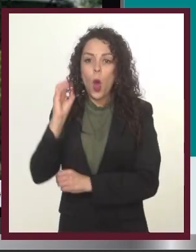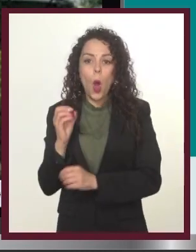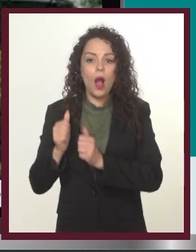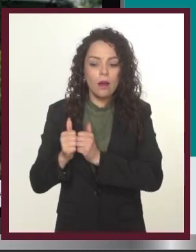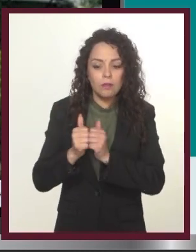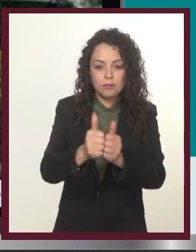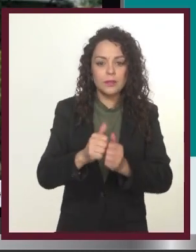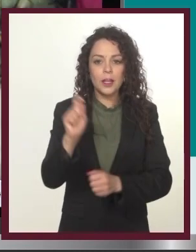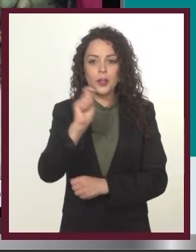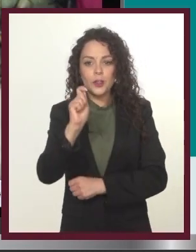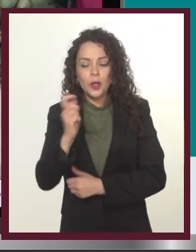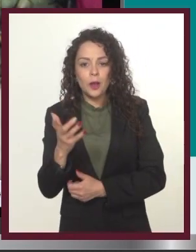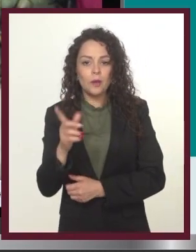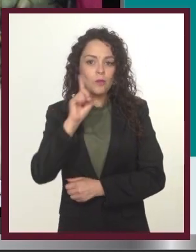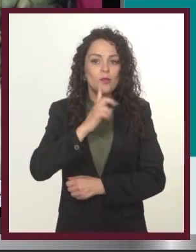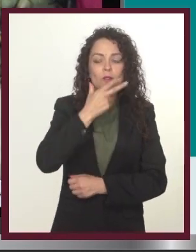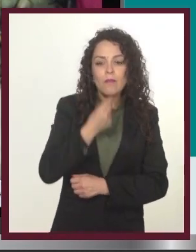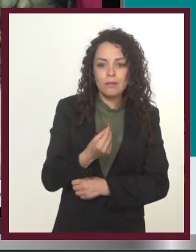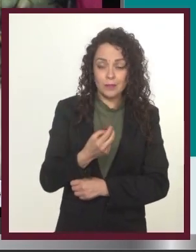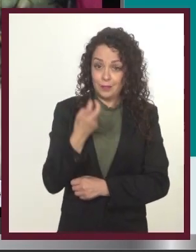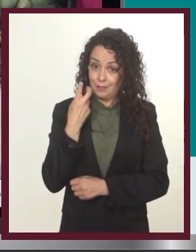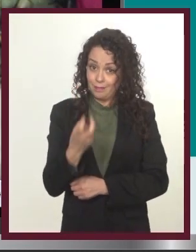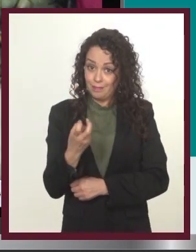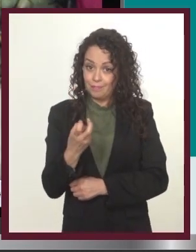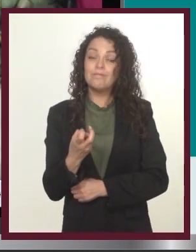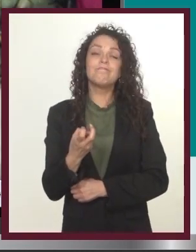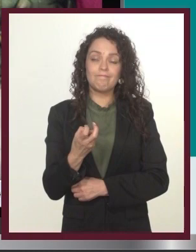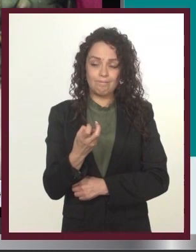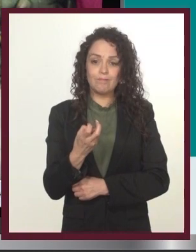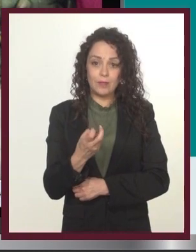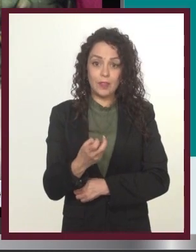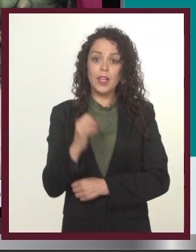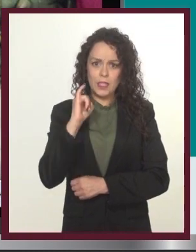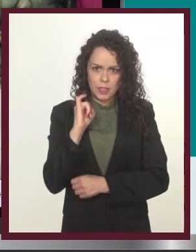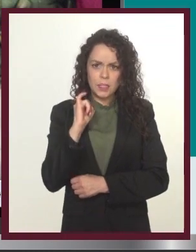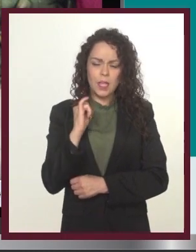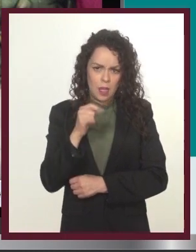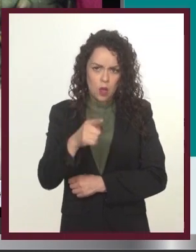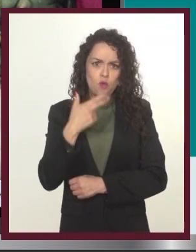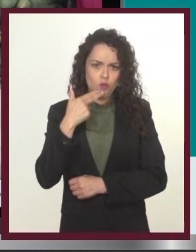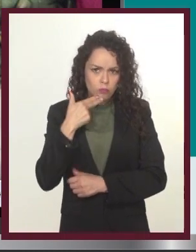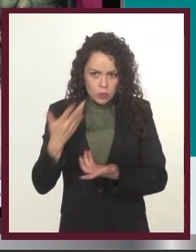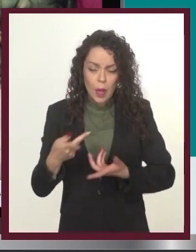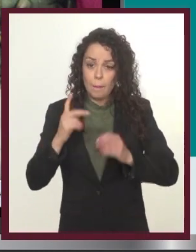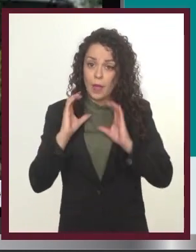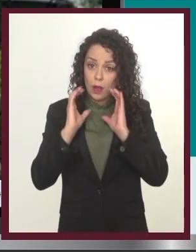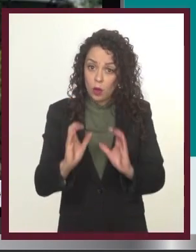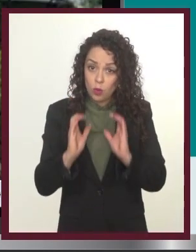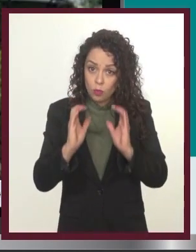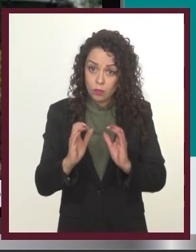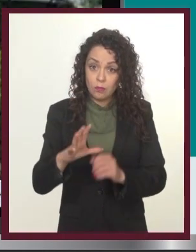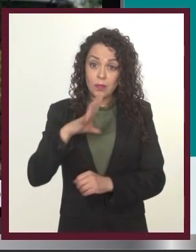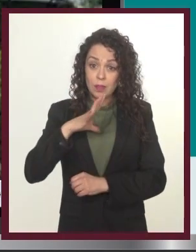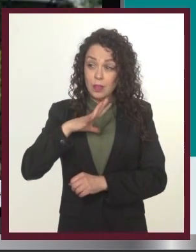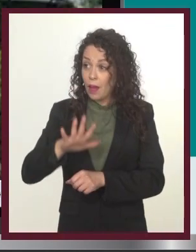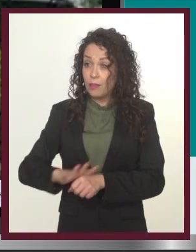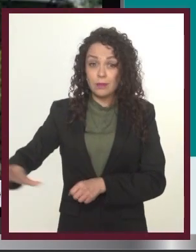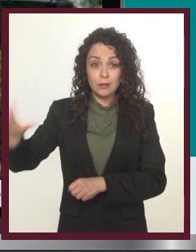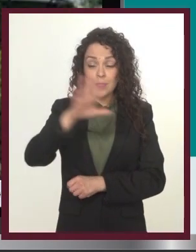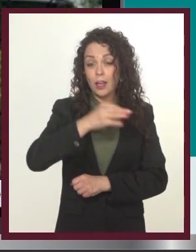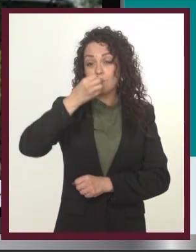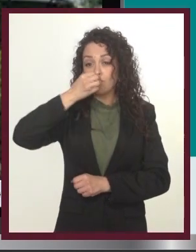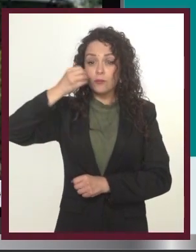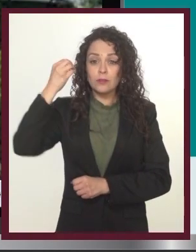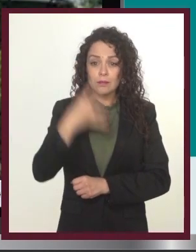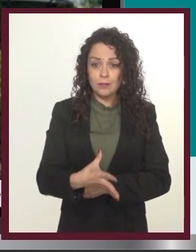la novia, con el novio. Entonces, seamos muy conscientes del espacio público, gócenlo, pero cuídenlo. Y tenemos espacios públicos maravillosos en nuestro